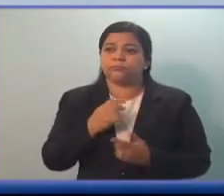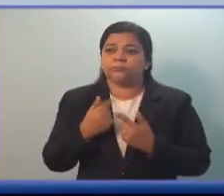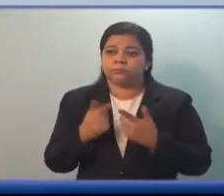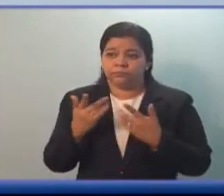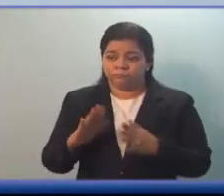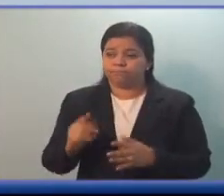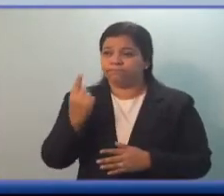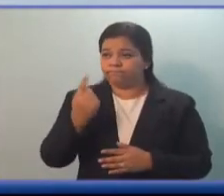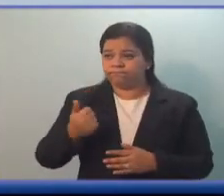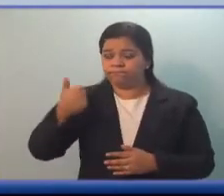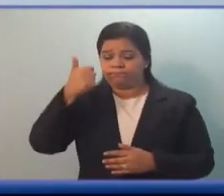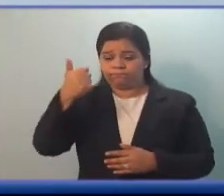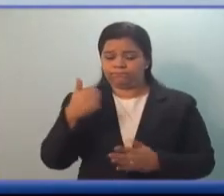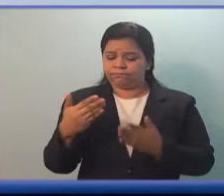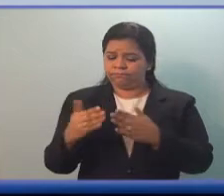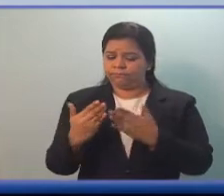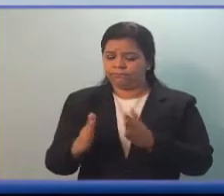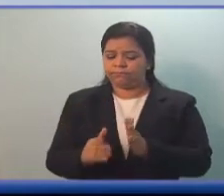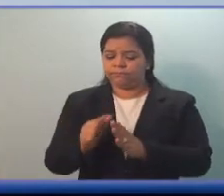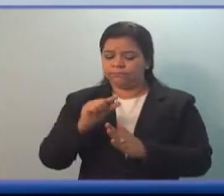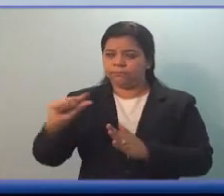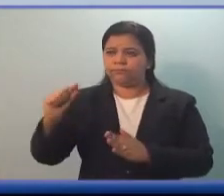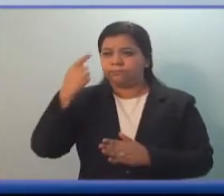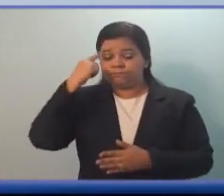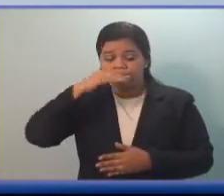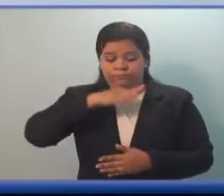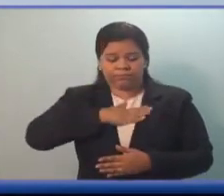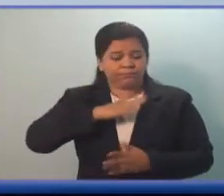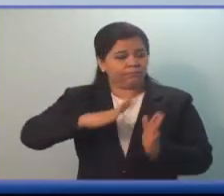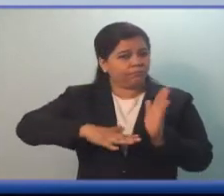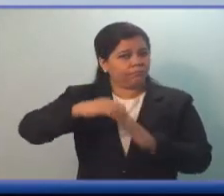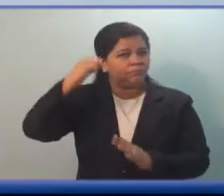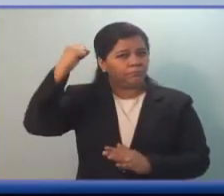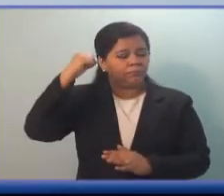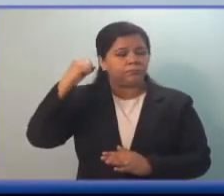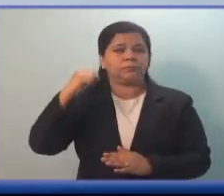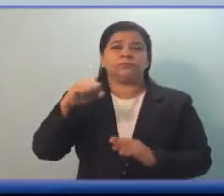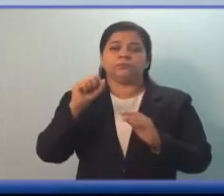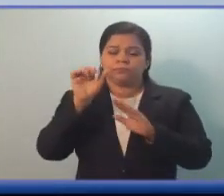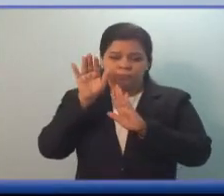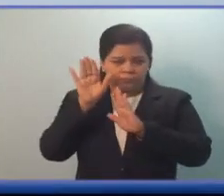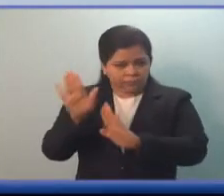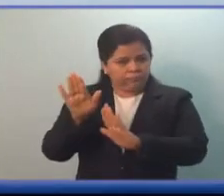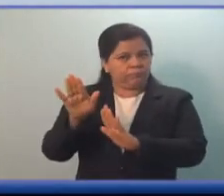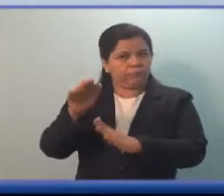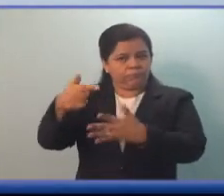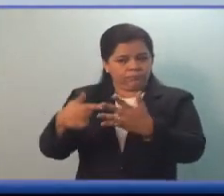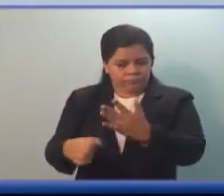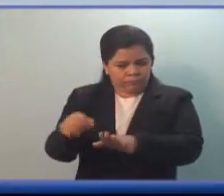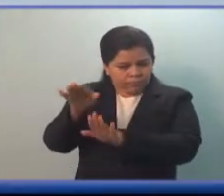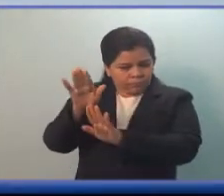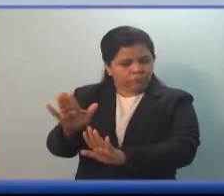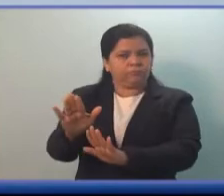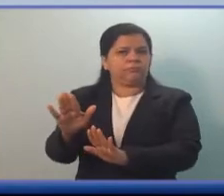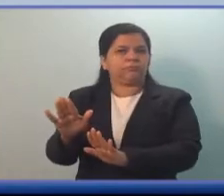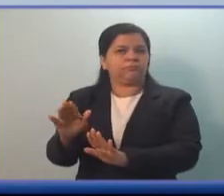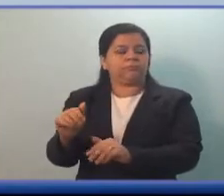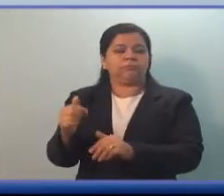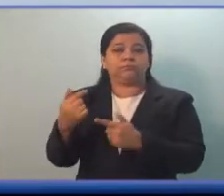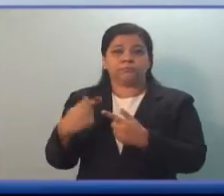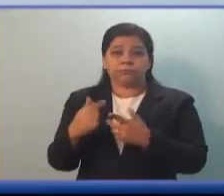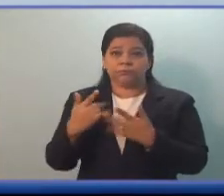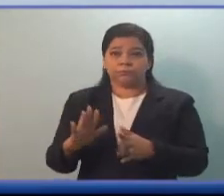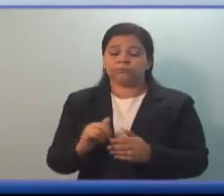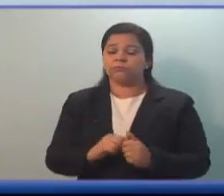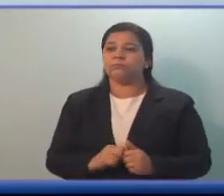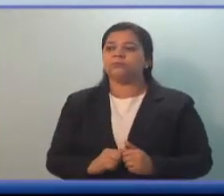en diferentes instituciones, eso ha sido para mí primordial. O sea, el respeto a la legalidad, principio de legalidad, Estado de